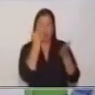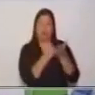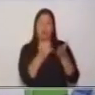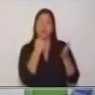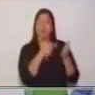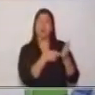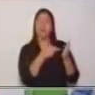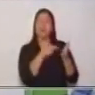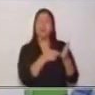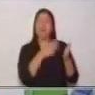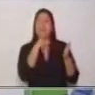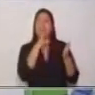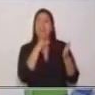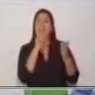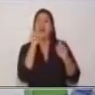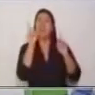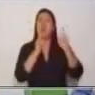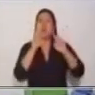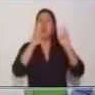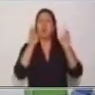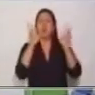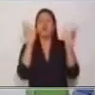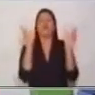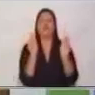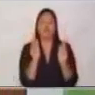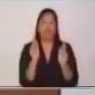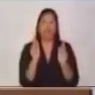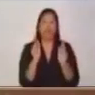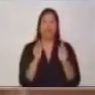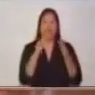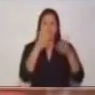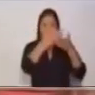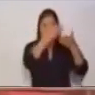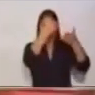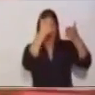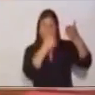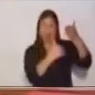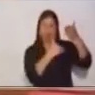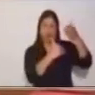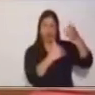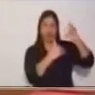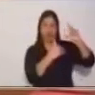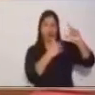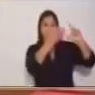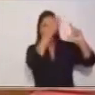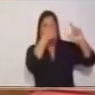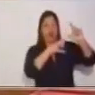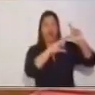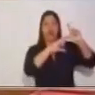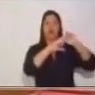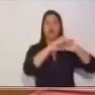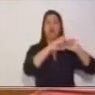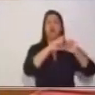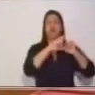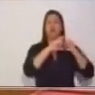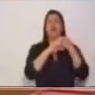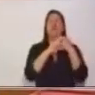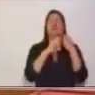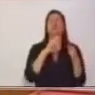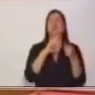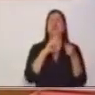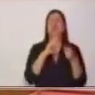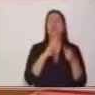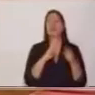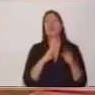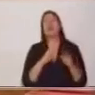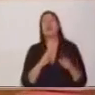una exposición y acá tenemos una cita o una referencia que está utilizando. En la Sátira 1, primera, Horacio se